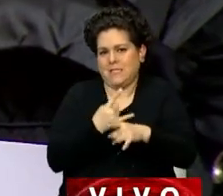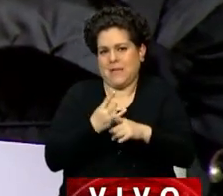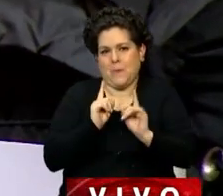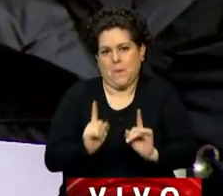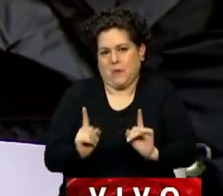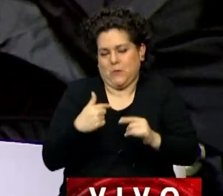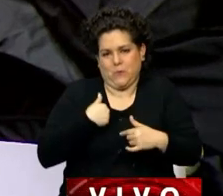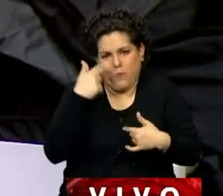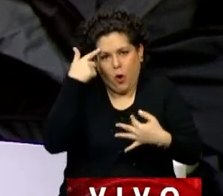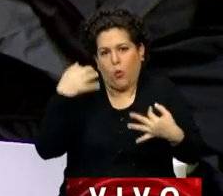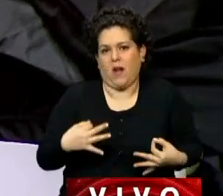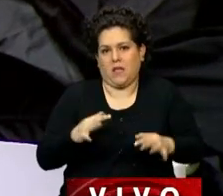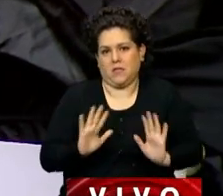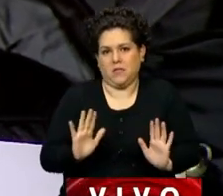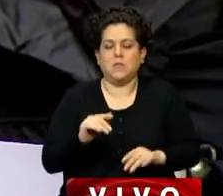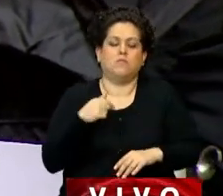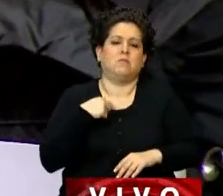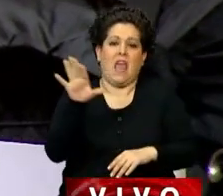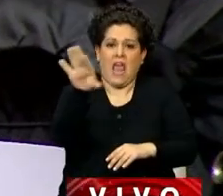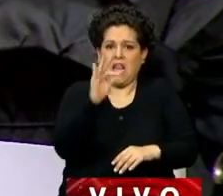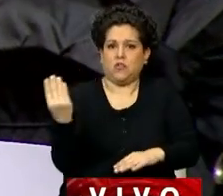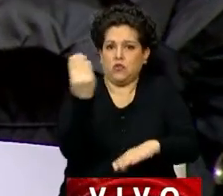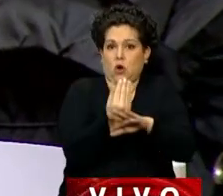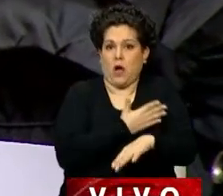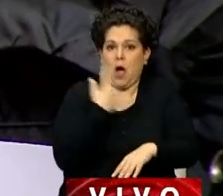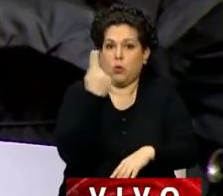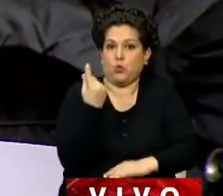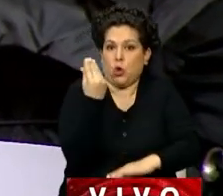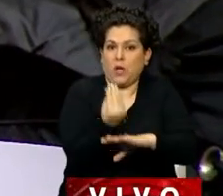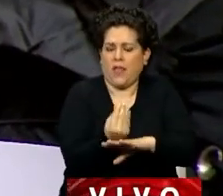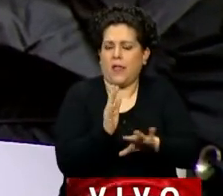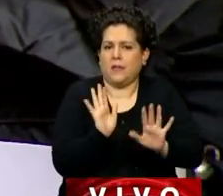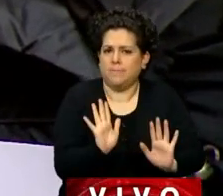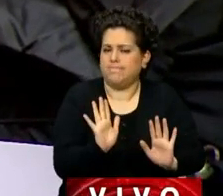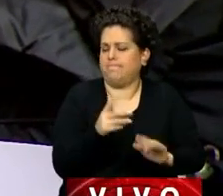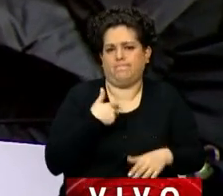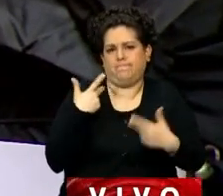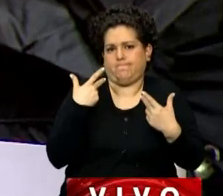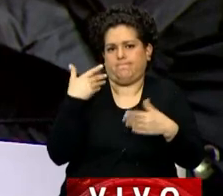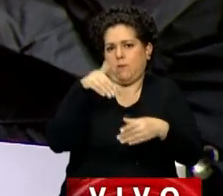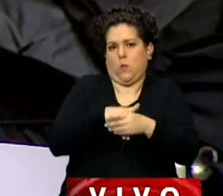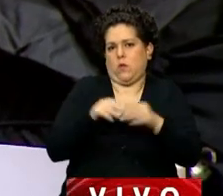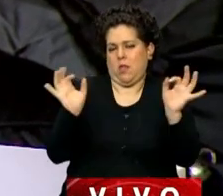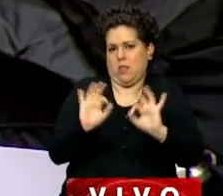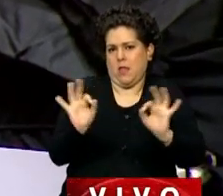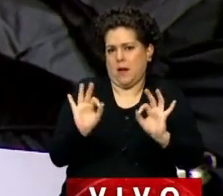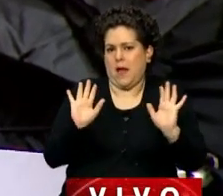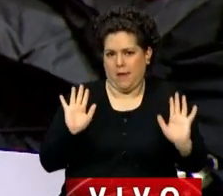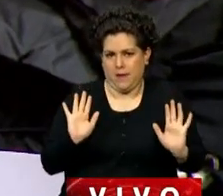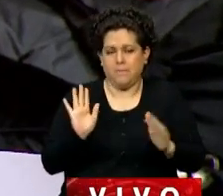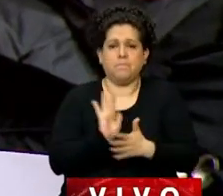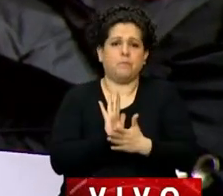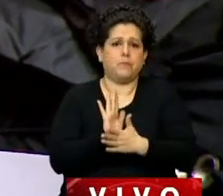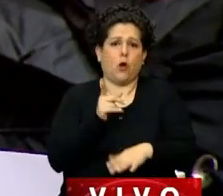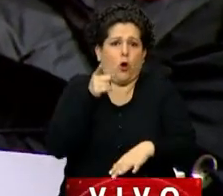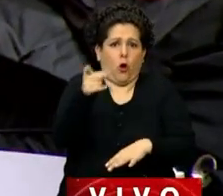abstener en la elección de autoridades de esta Cámara, sin que ello signifique de ningún modo una impugnación